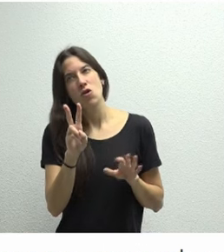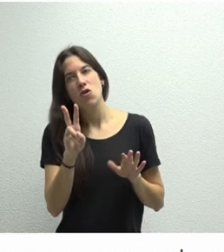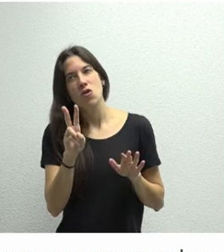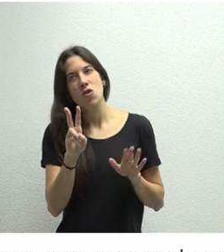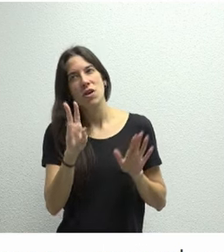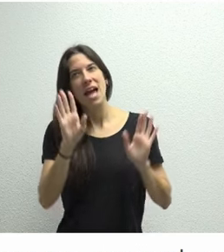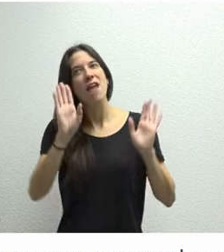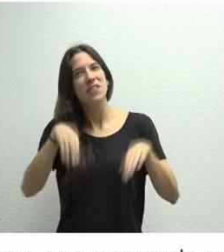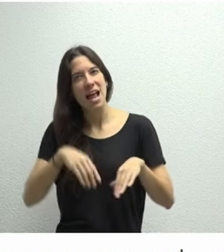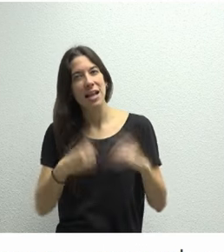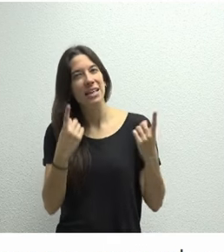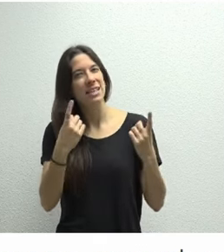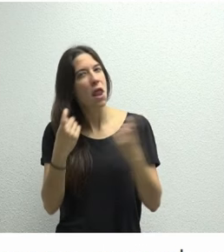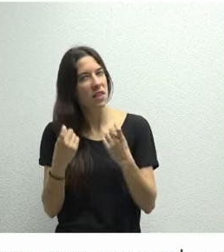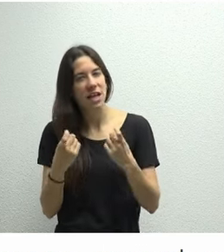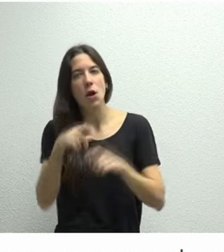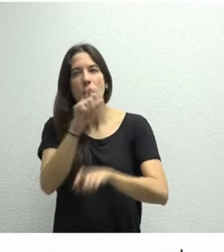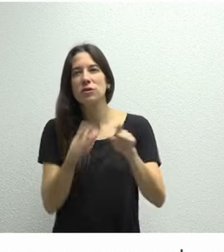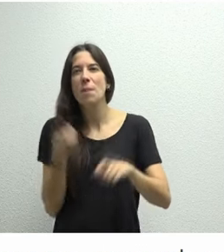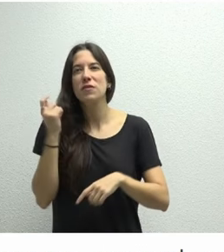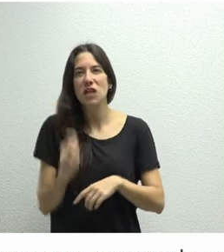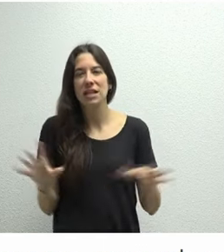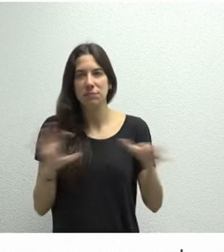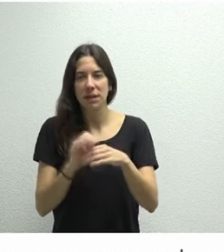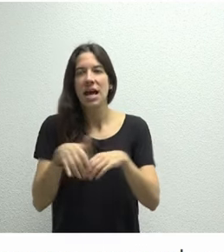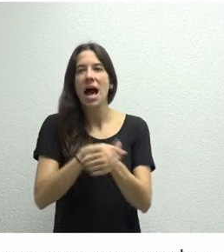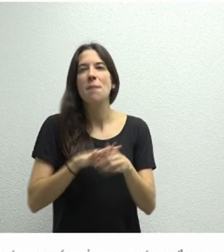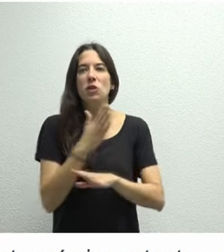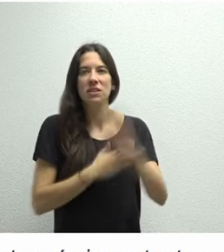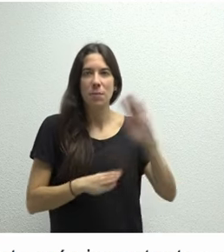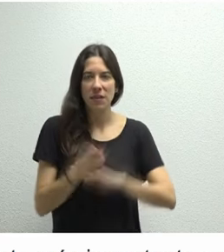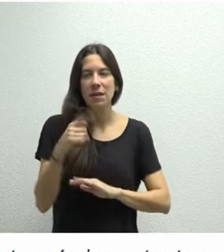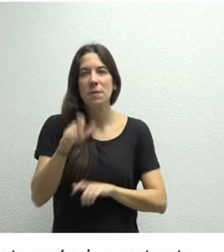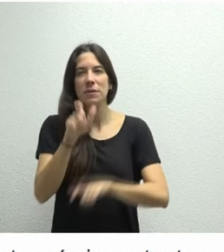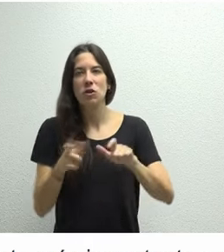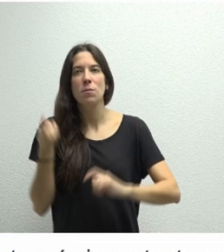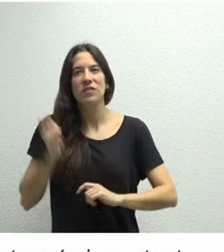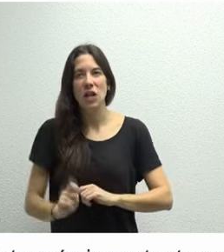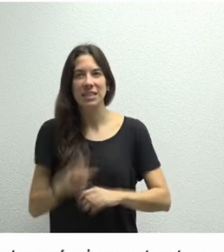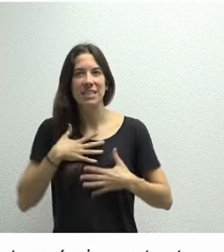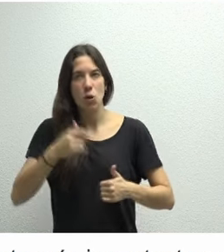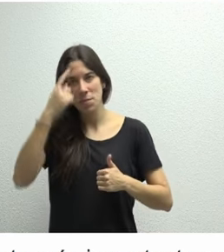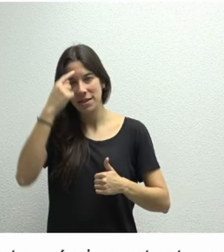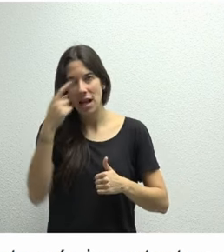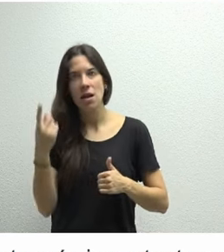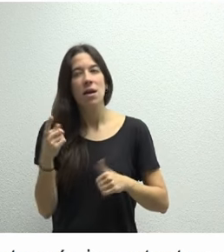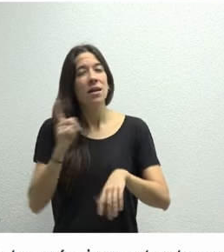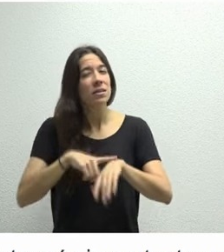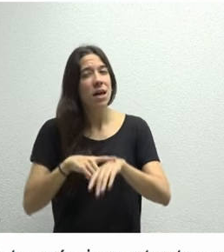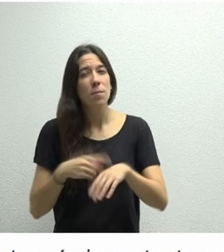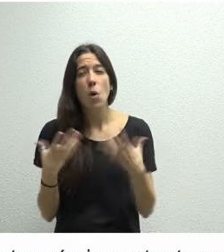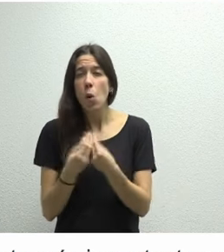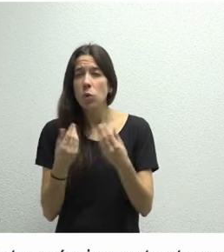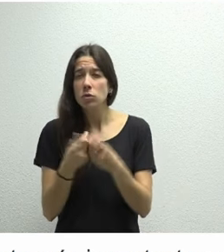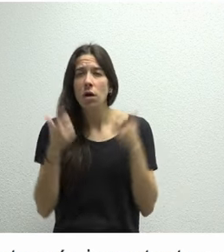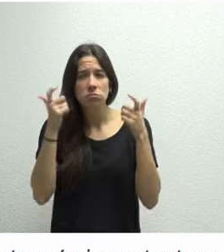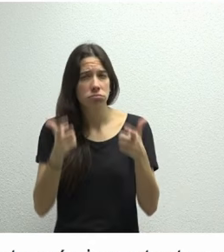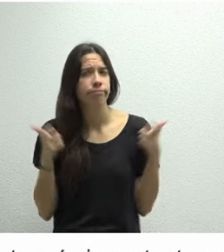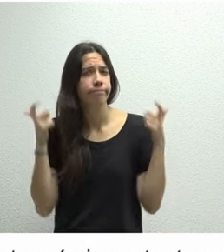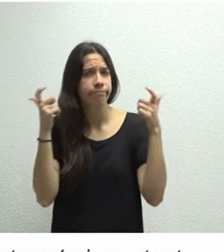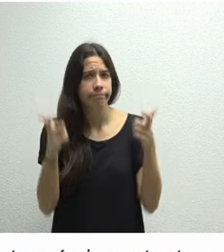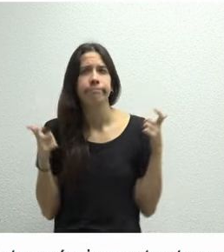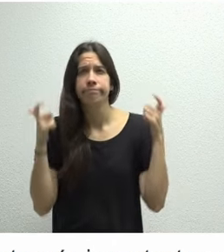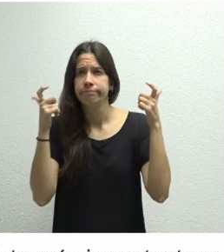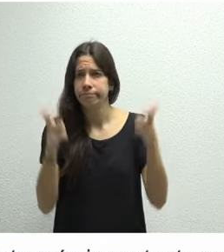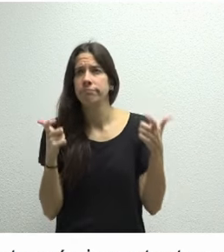juntos Los profesionales de discapacidad y Los profesionales de Salud Mental contarnos Prácticamente todo